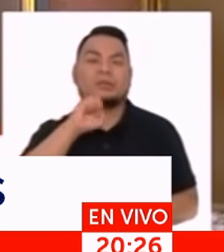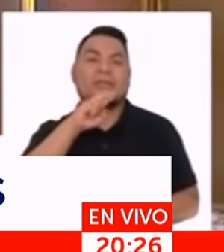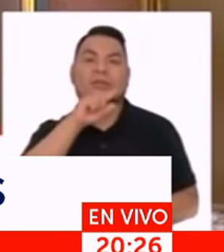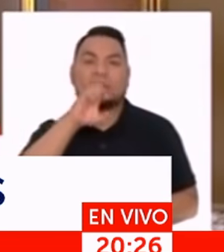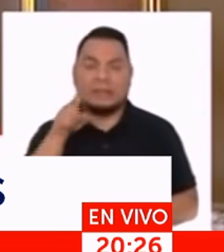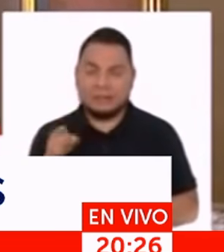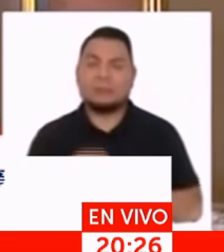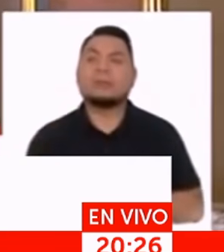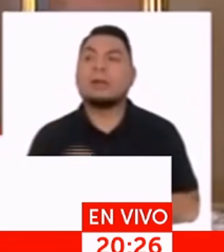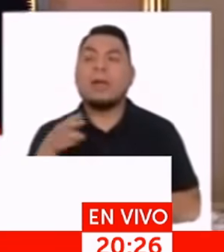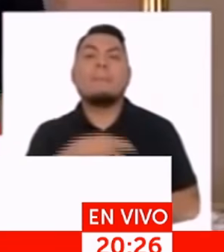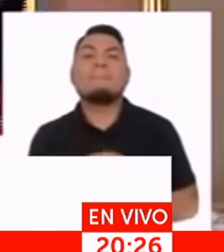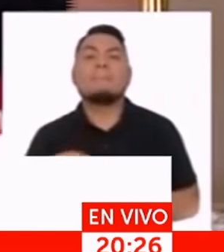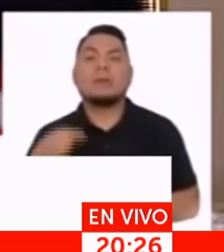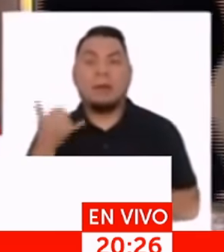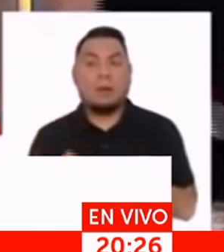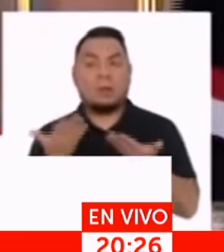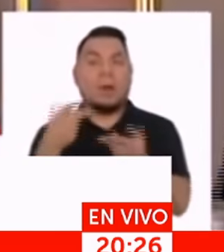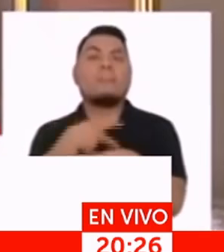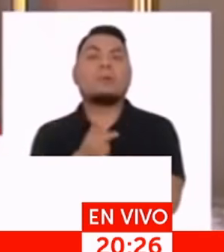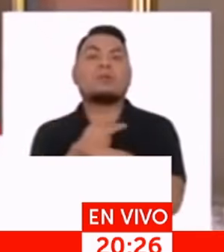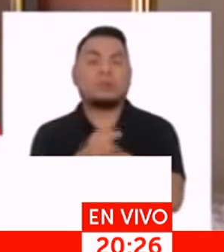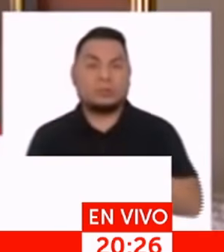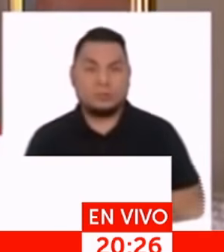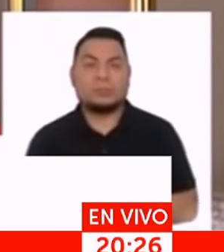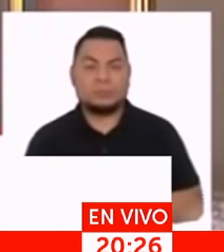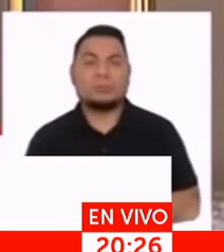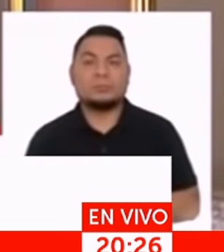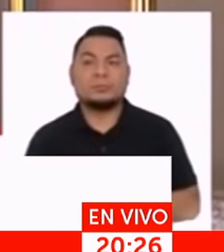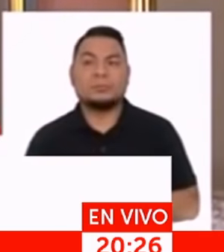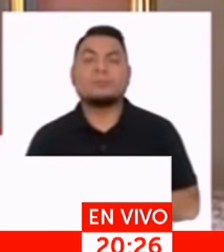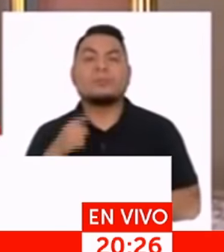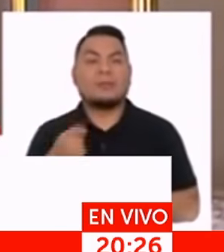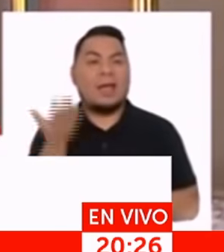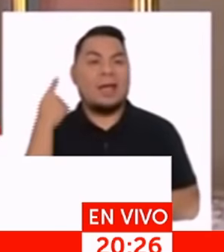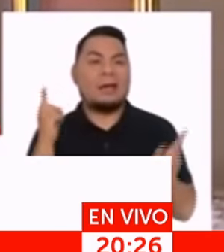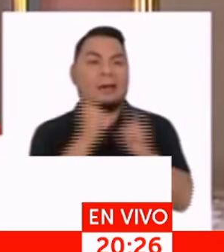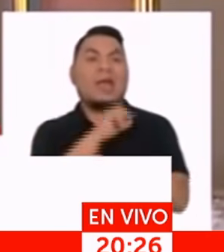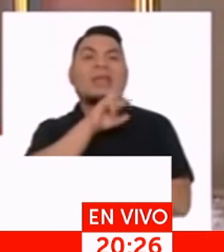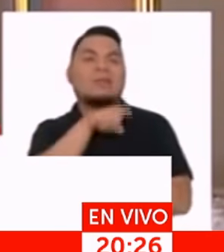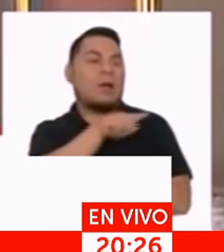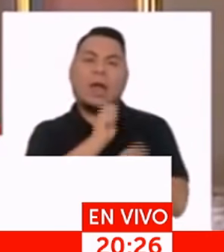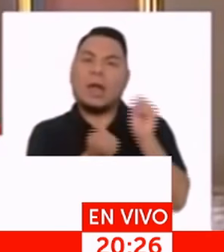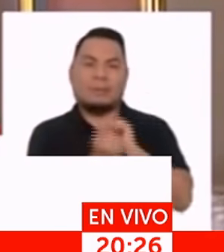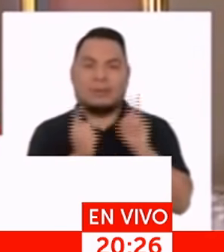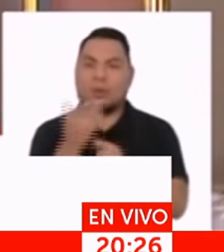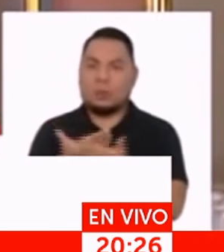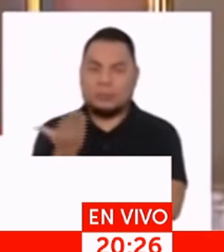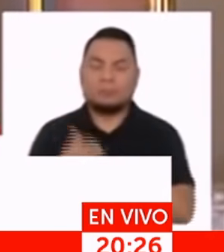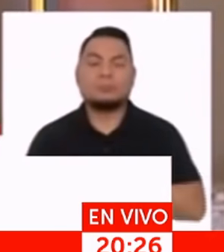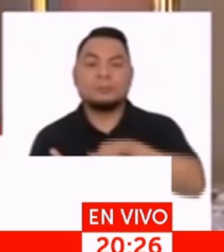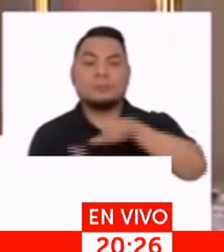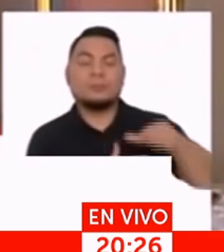José Roger Incio en el Ministerio de la Producción. Continuemos escuchando el relato desde el Salón Dorado